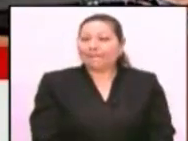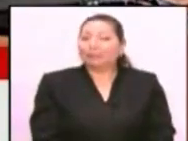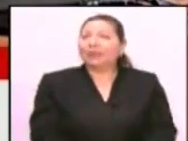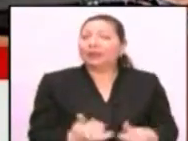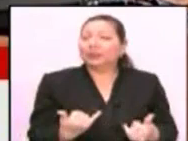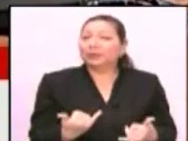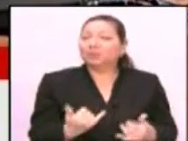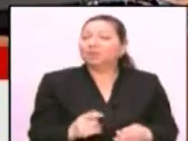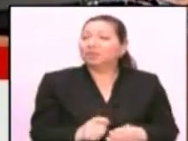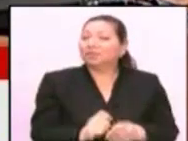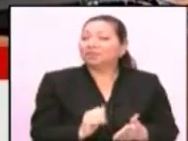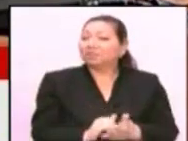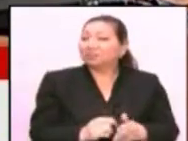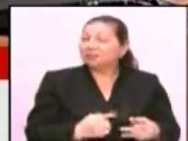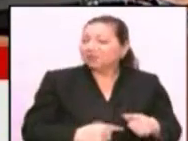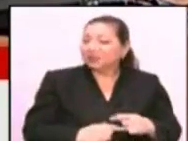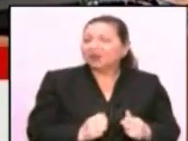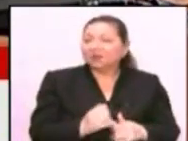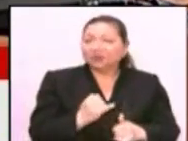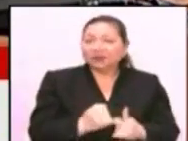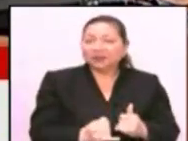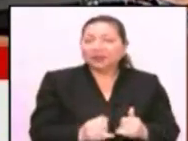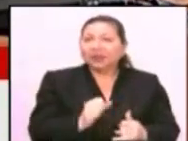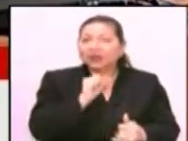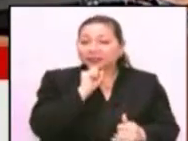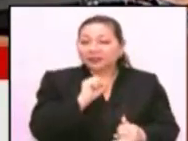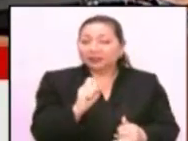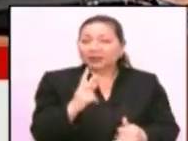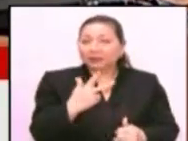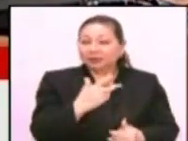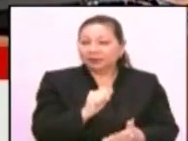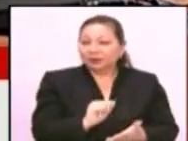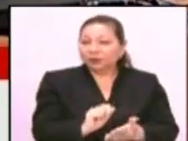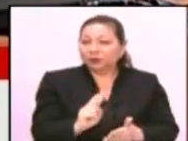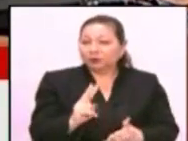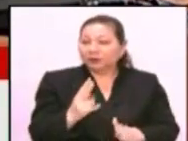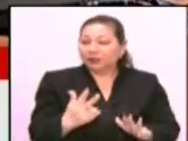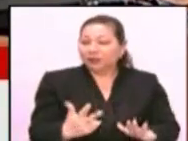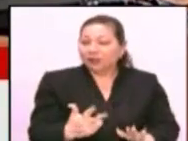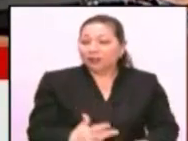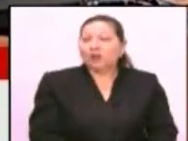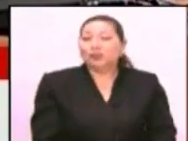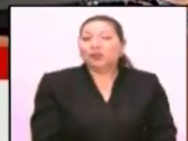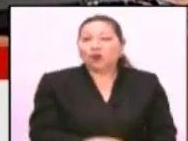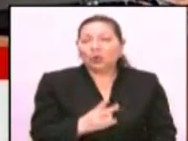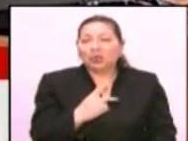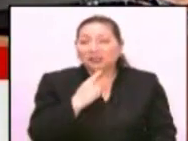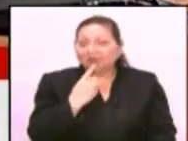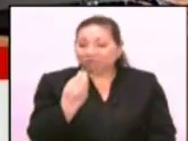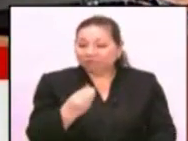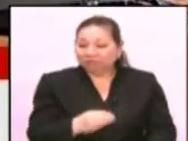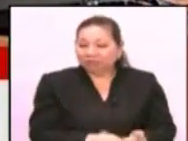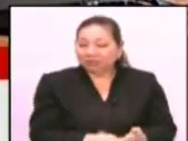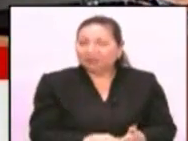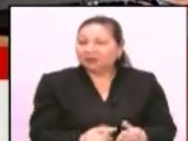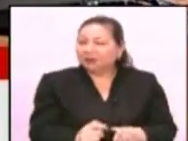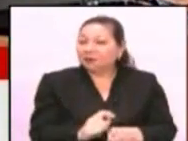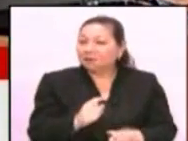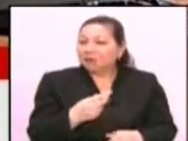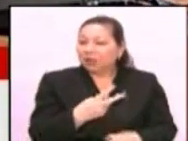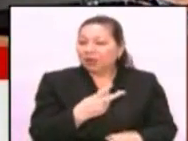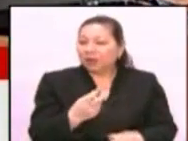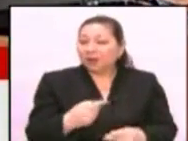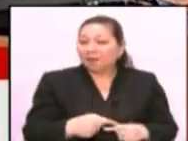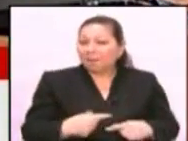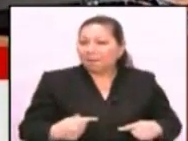Estos son los talleres que se vienen a finales de diciembre y primer trimestre de 2018. En Cusco estamos implementando un taller de